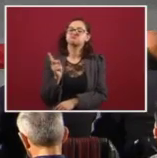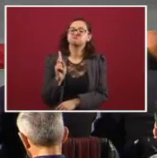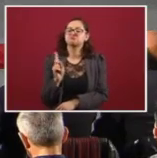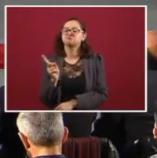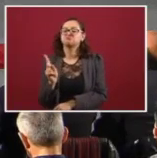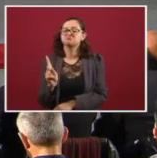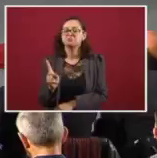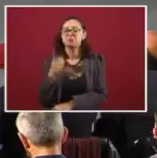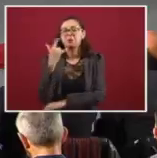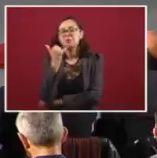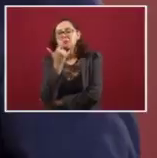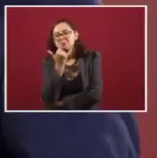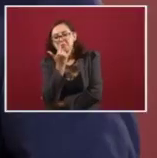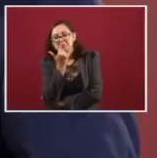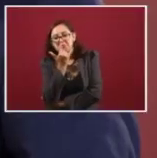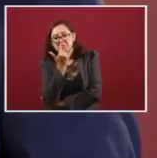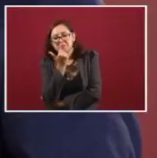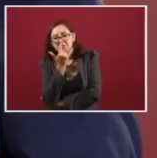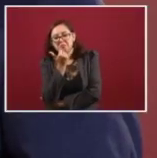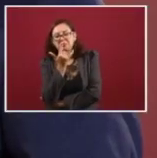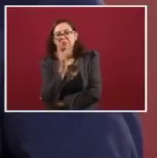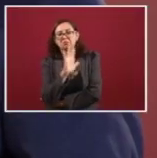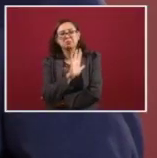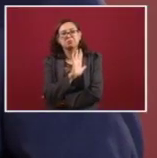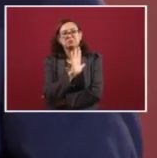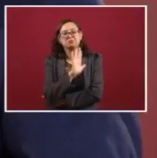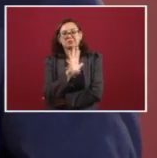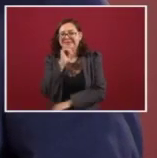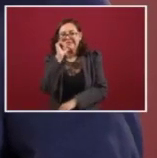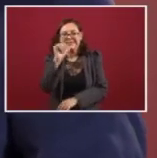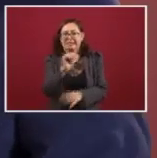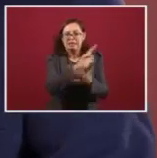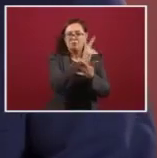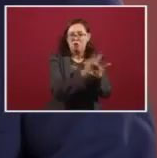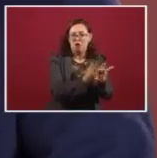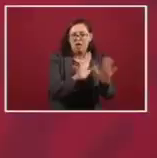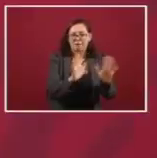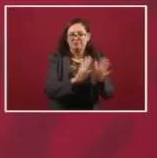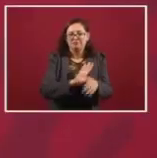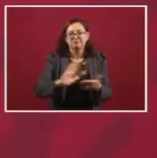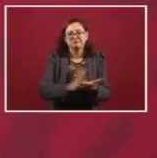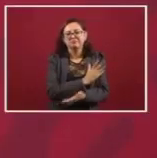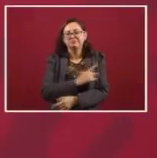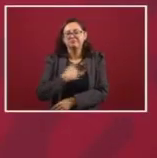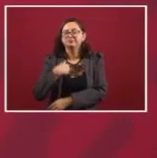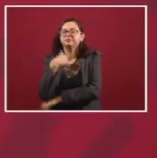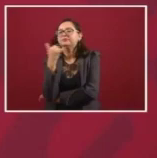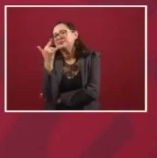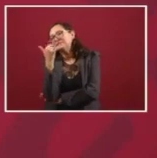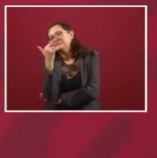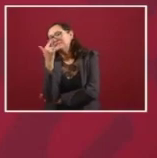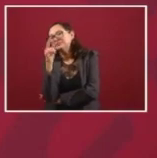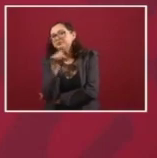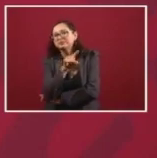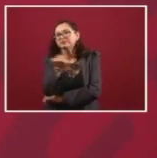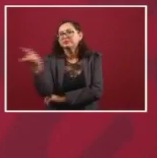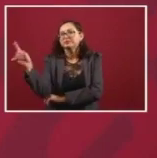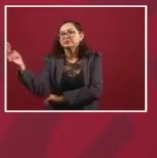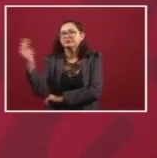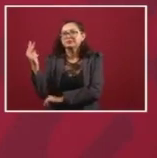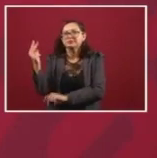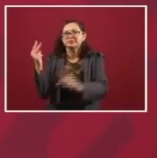a la asamblea, fuera de programa. Imagínense, se pusieron muy contentos porque